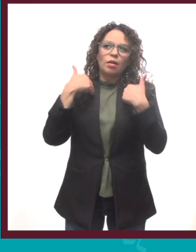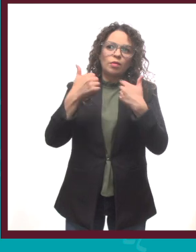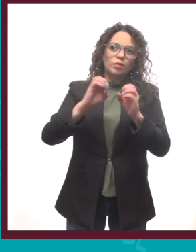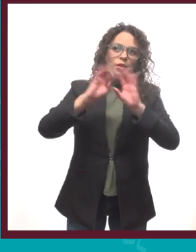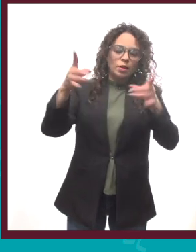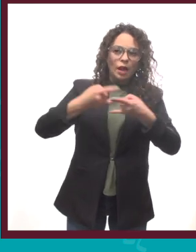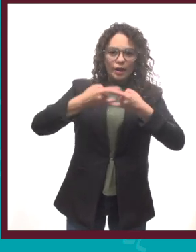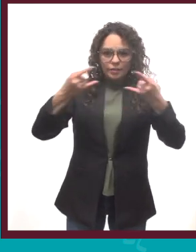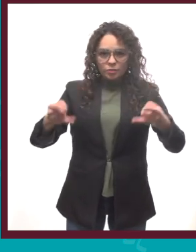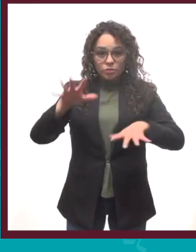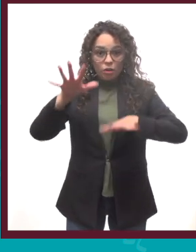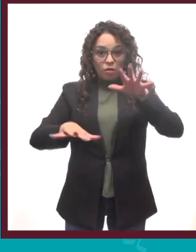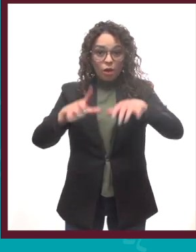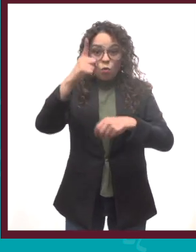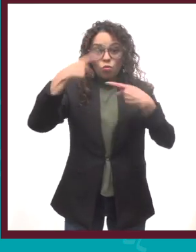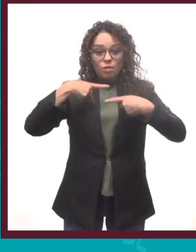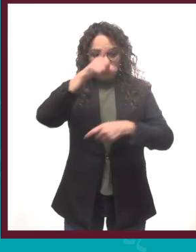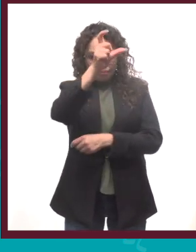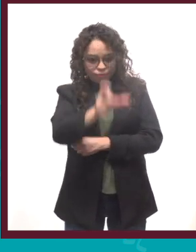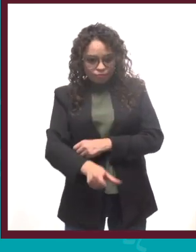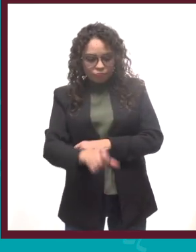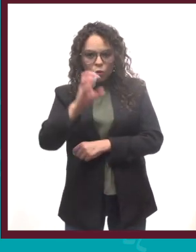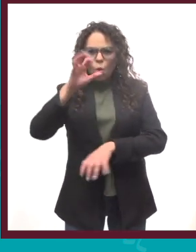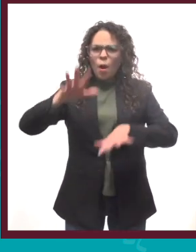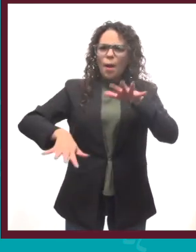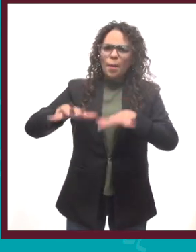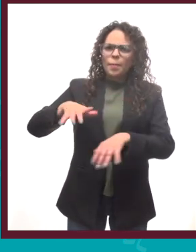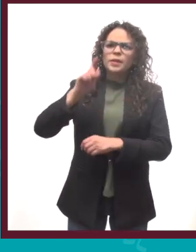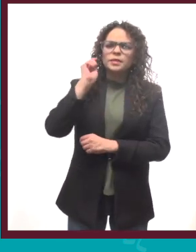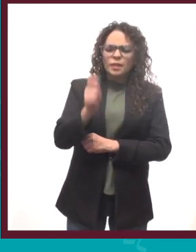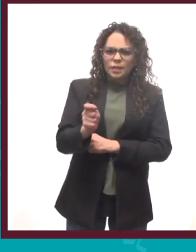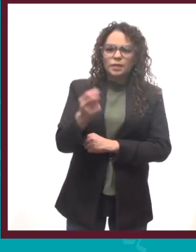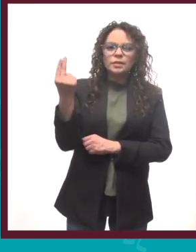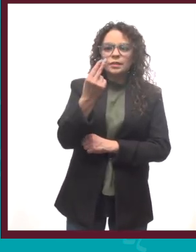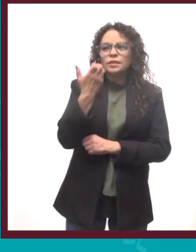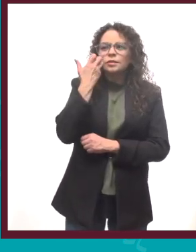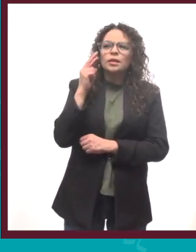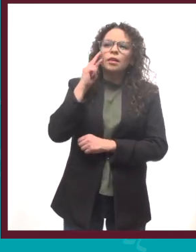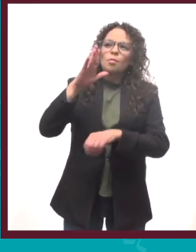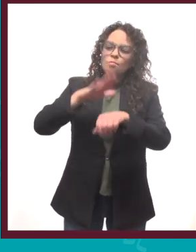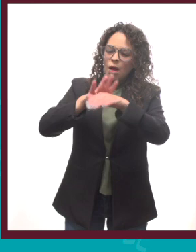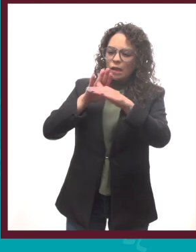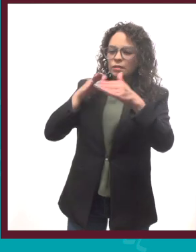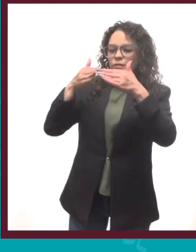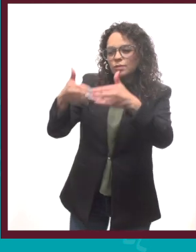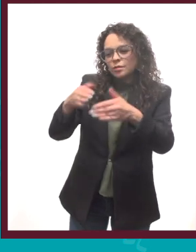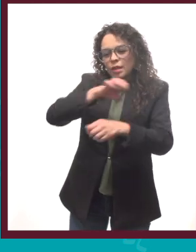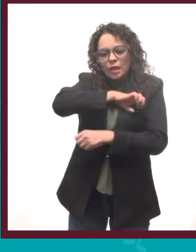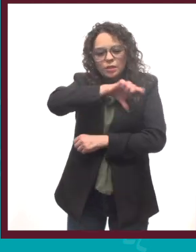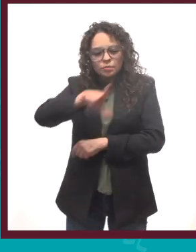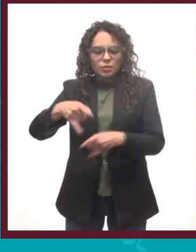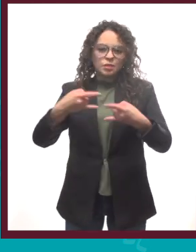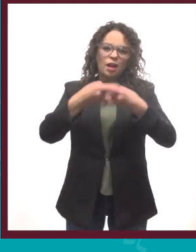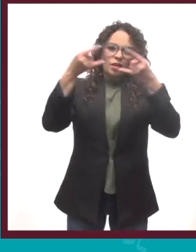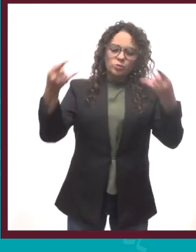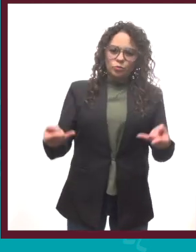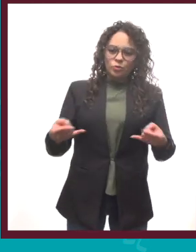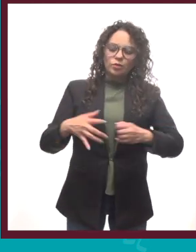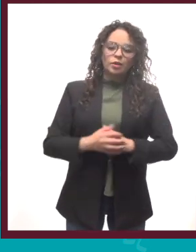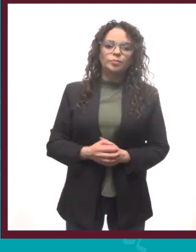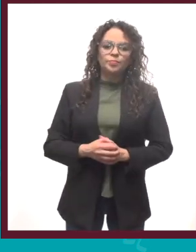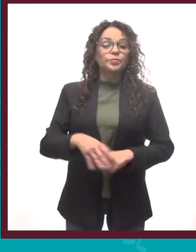historia. A veces puede aparentar ser el de un personaje. Otras veces, el punto de vista busca enfatizar algo especial en la